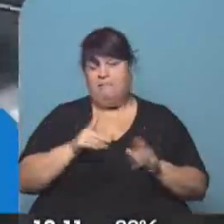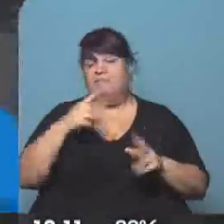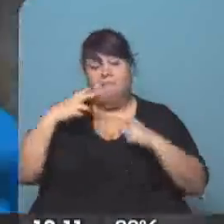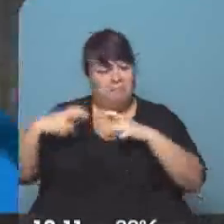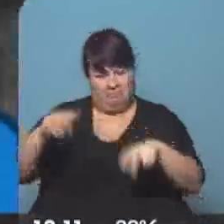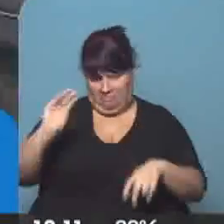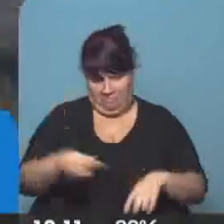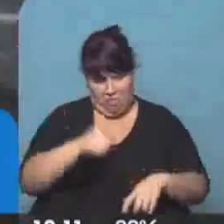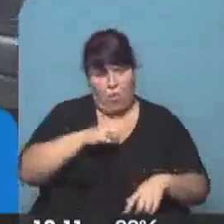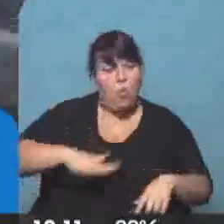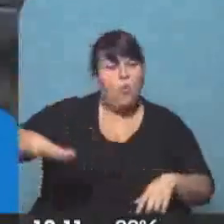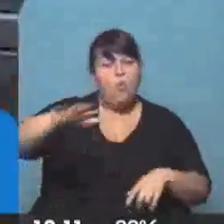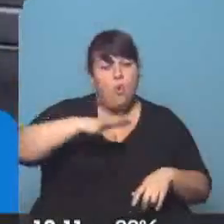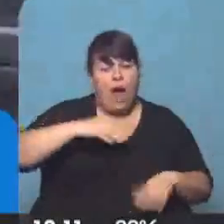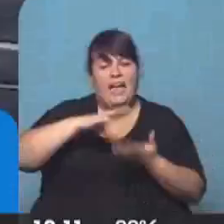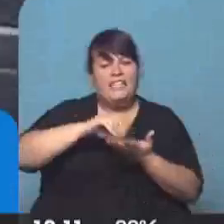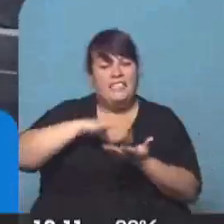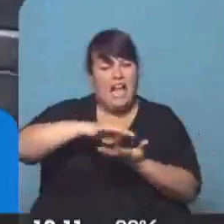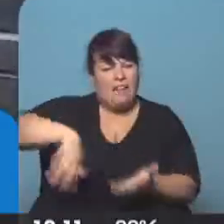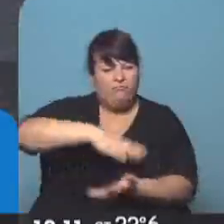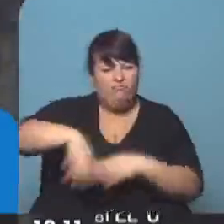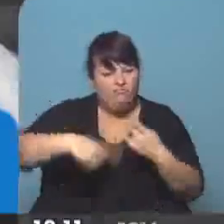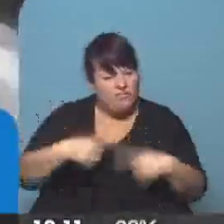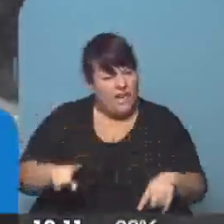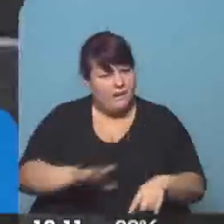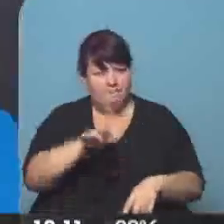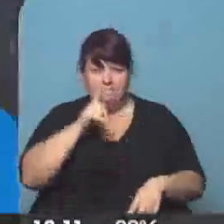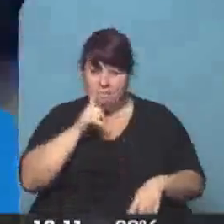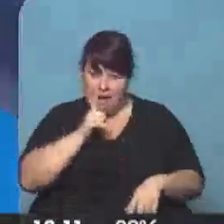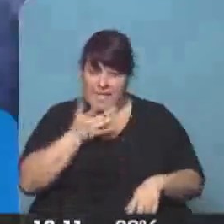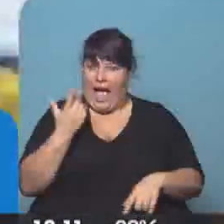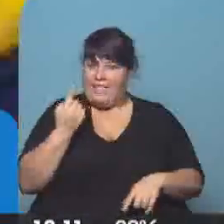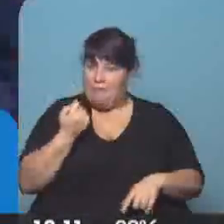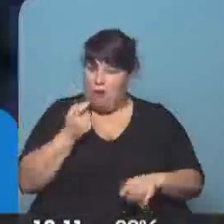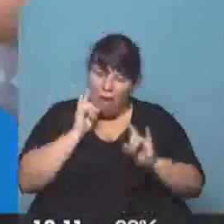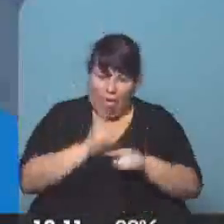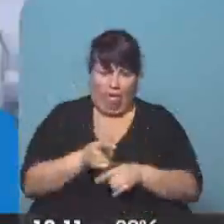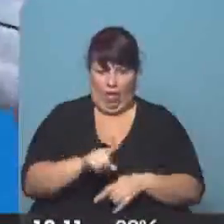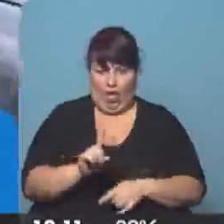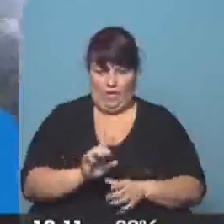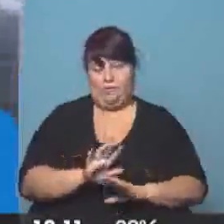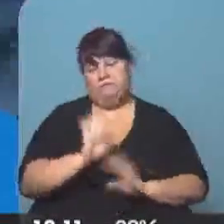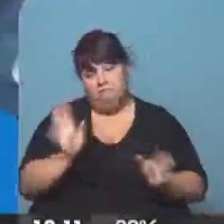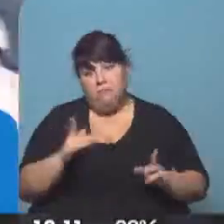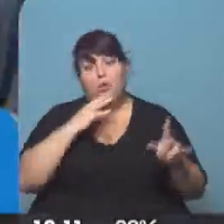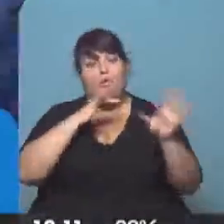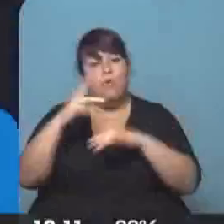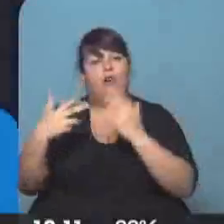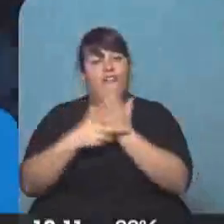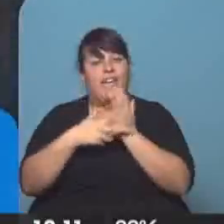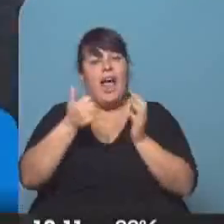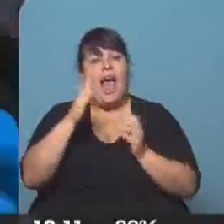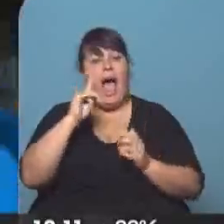el rastrillaje en una zona donde había tierra removida, al parecer recientemente. Según trascendió, la fiscal